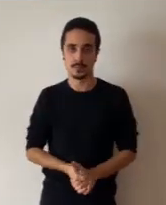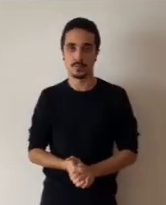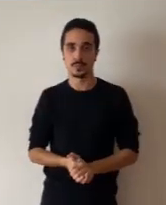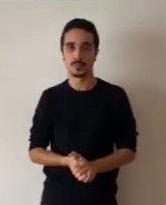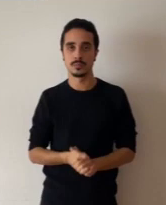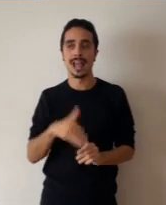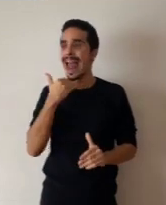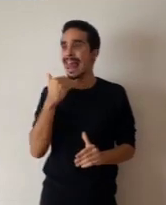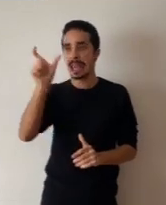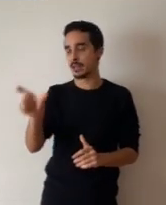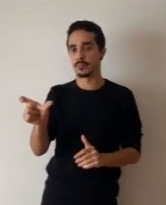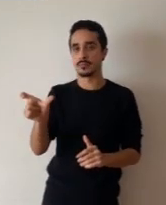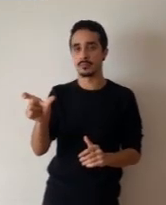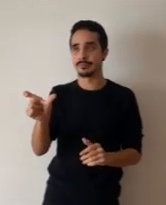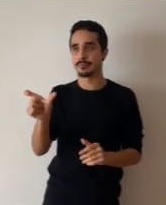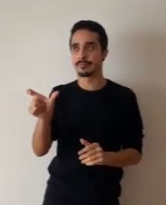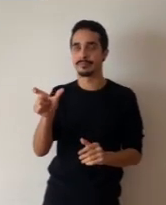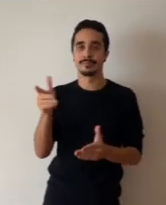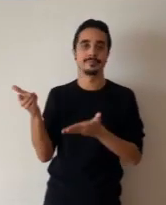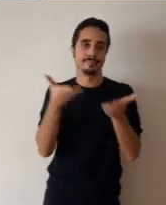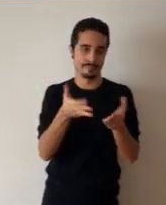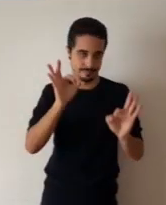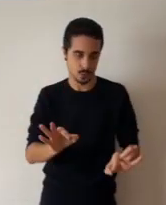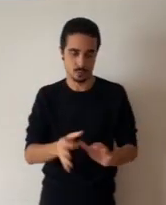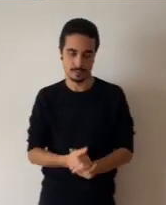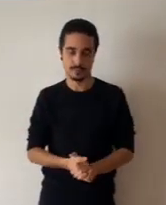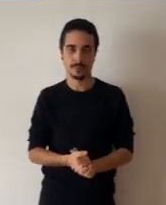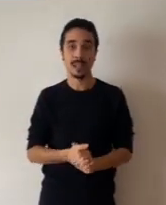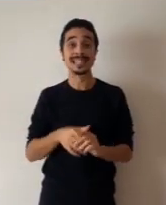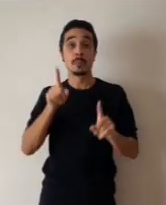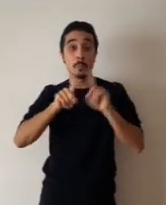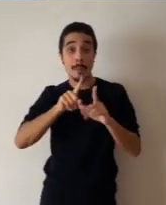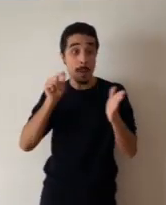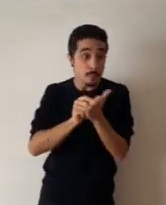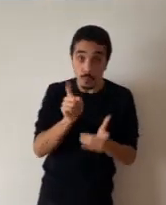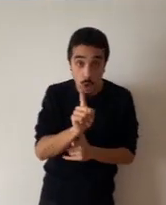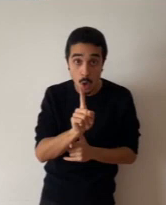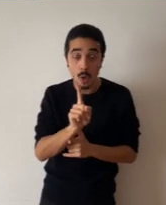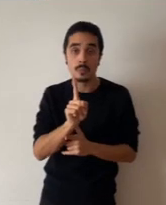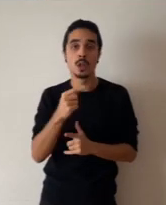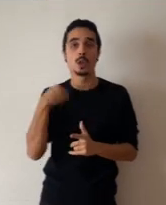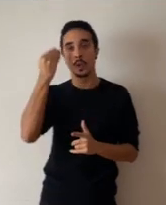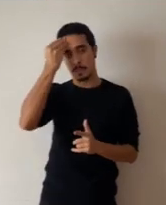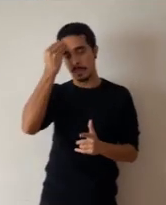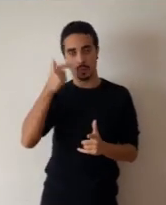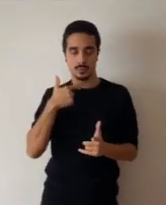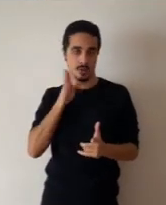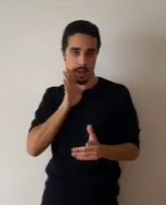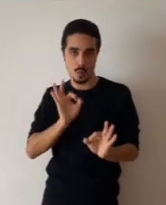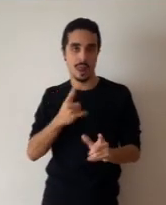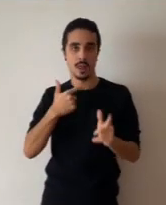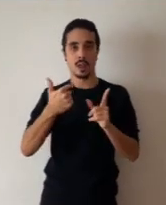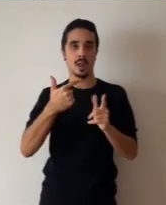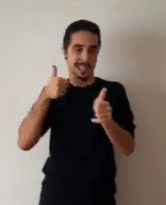puedes encontrar a alguien que te los resuelva. Yo, si el problema no es inmediato, de momento creo que el sábado que viene voy